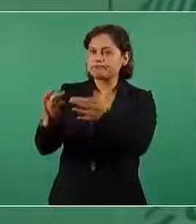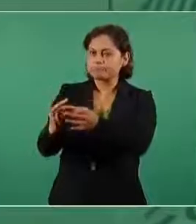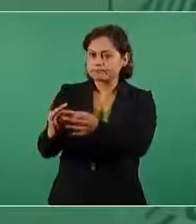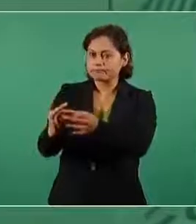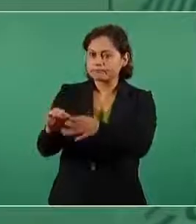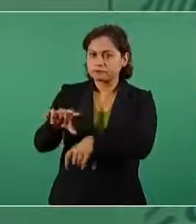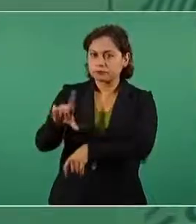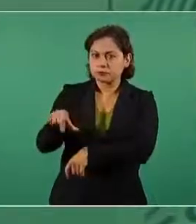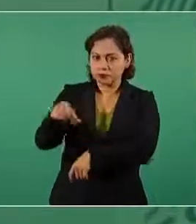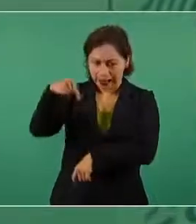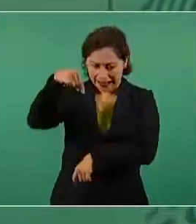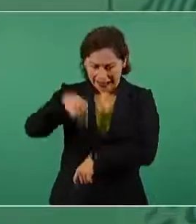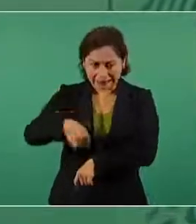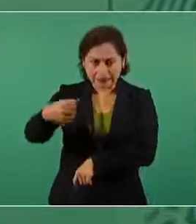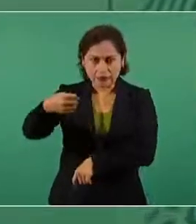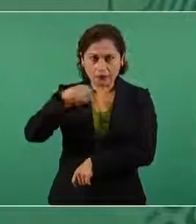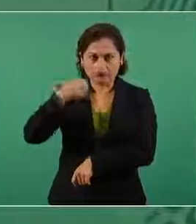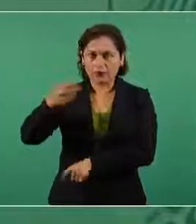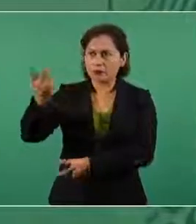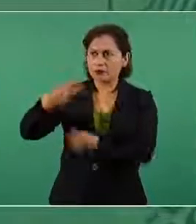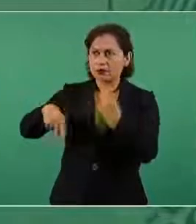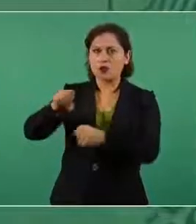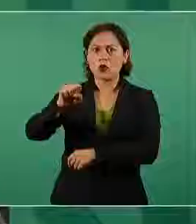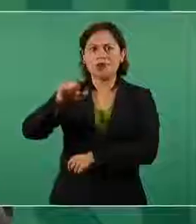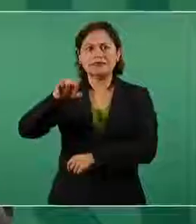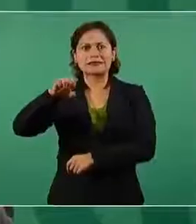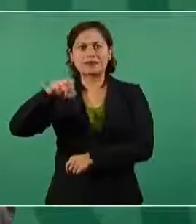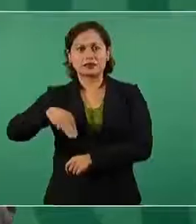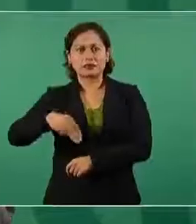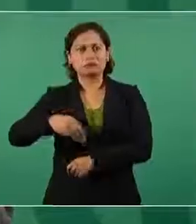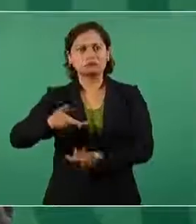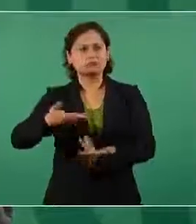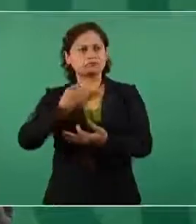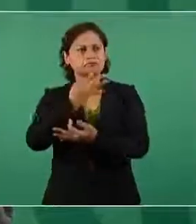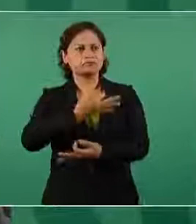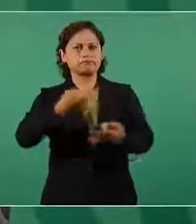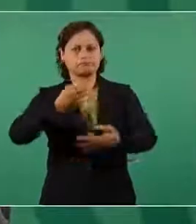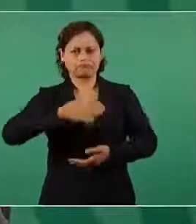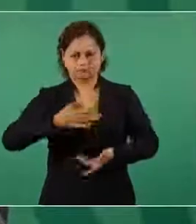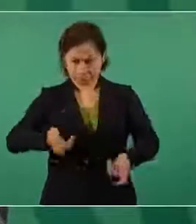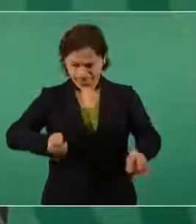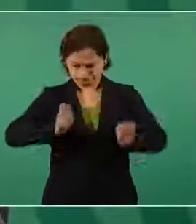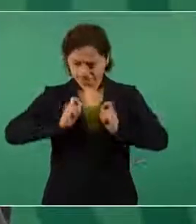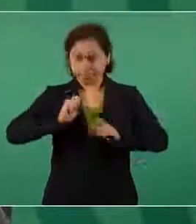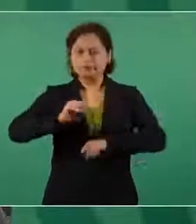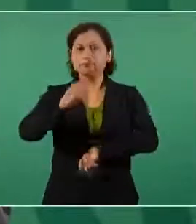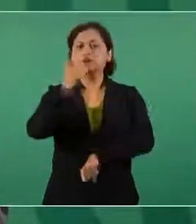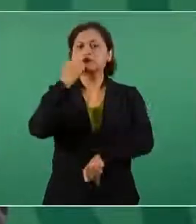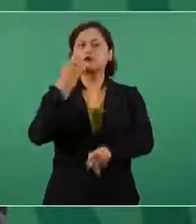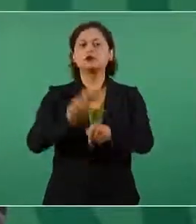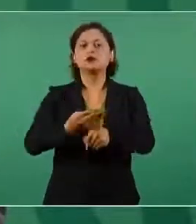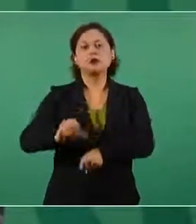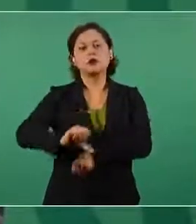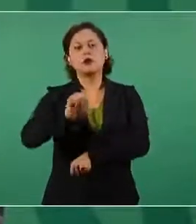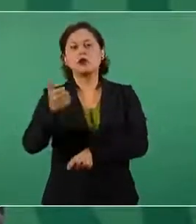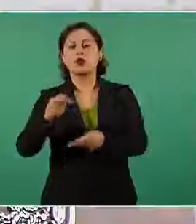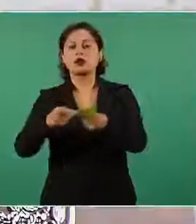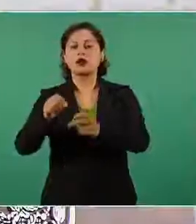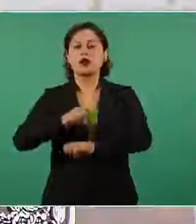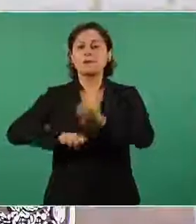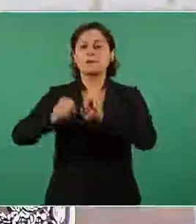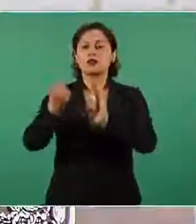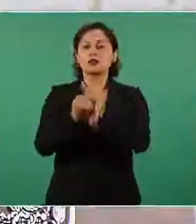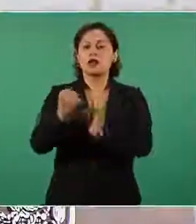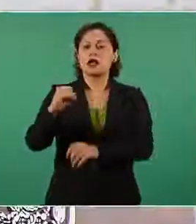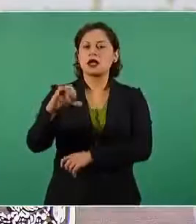cargo, yo me hago responsable. Y la segunda empresa que aceptó fue ICA, lo